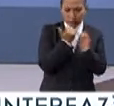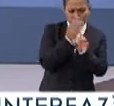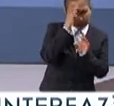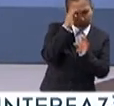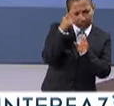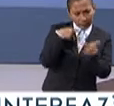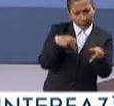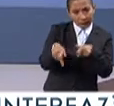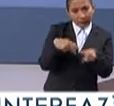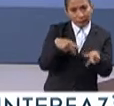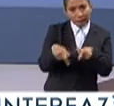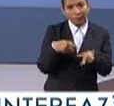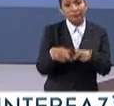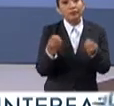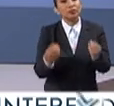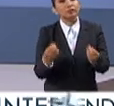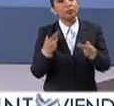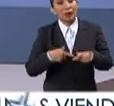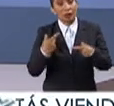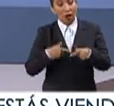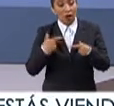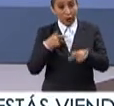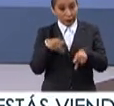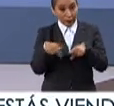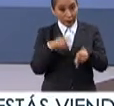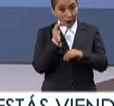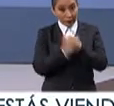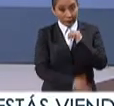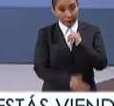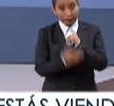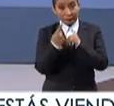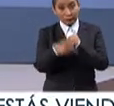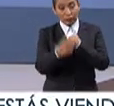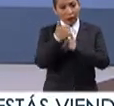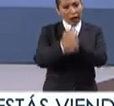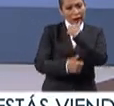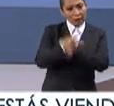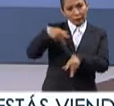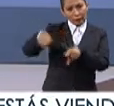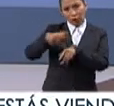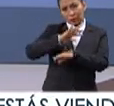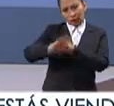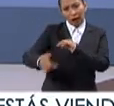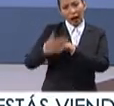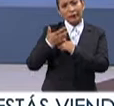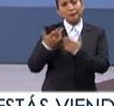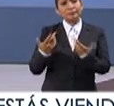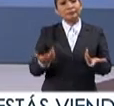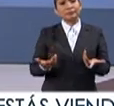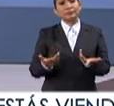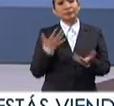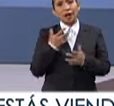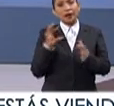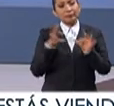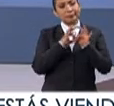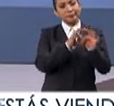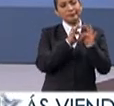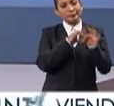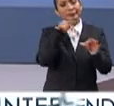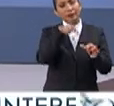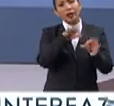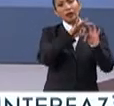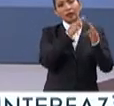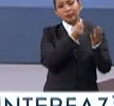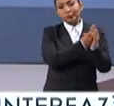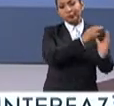pensando en el fútbol muchos jugadores cuando terminan sus carreras futbolísticas prácticamente se ligan a estas